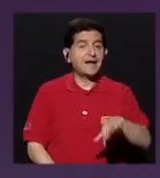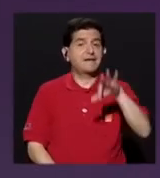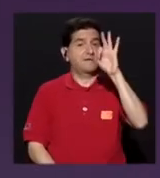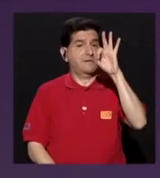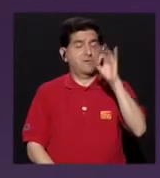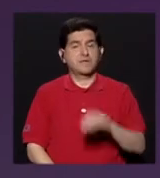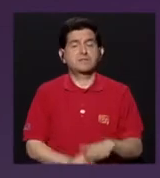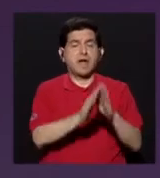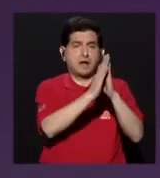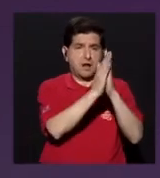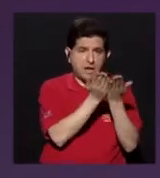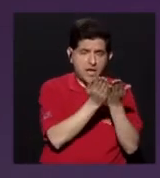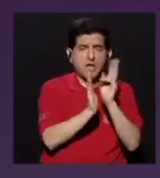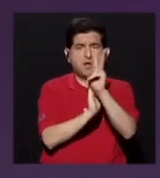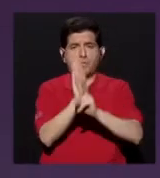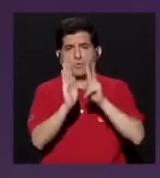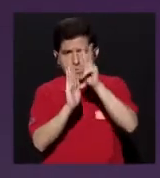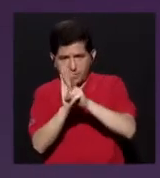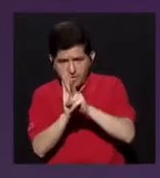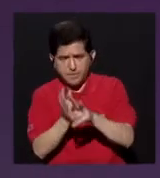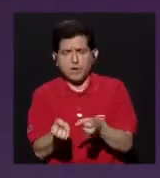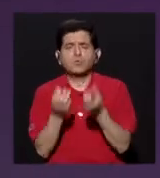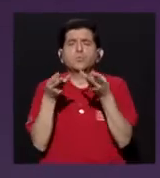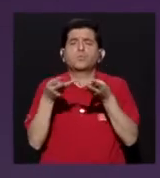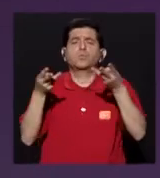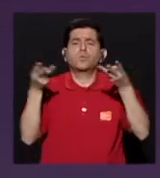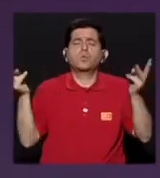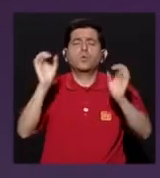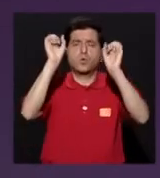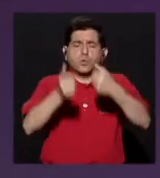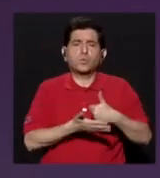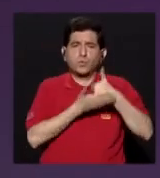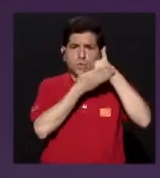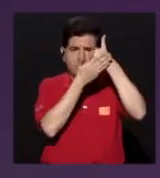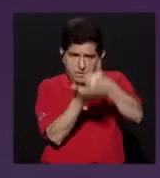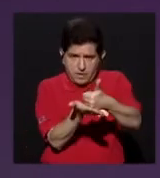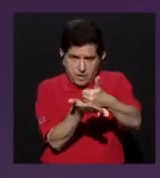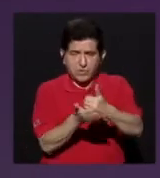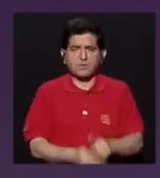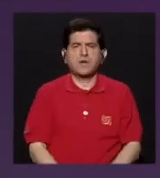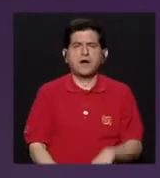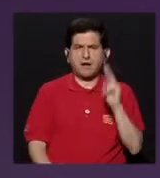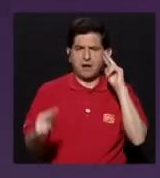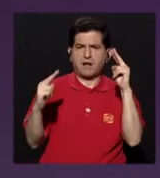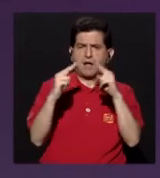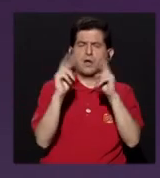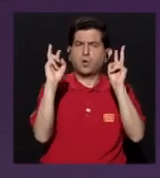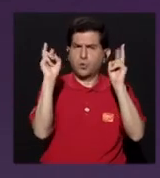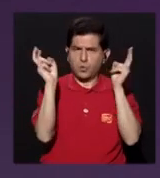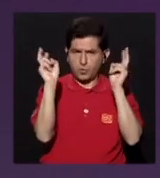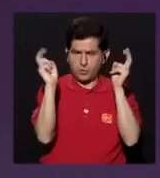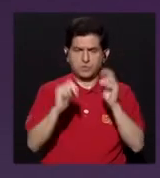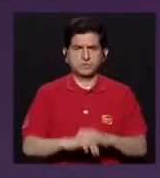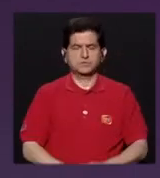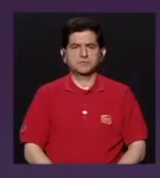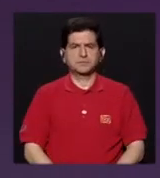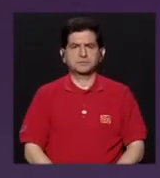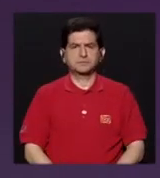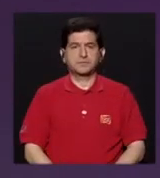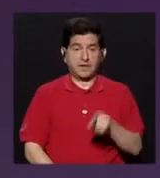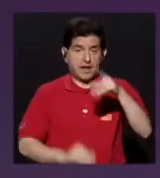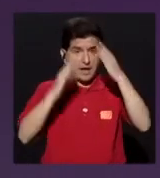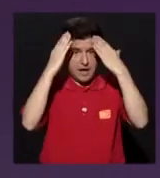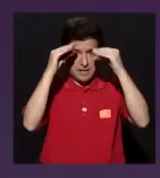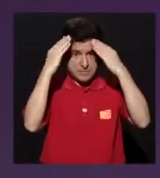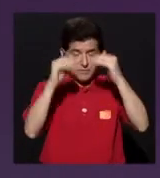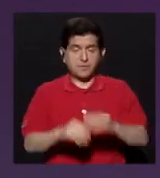encontrar libros, videos y muchísimos insumos que les pueden ayudar a conocer sobre este tema. Entonces esa